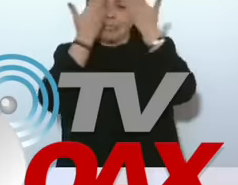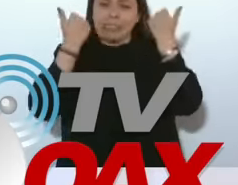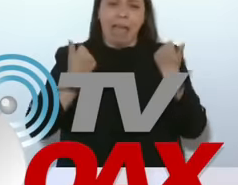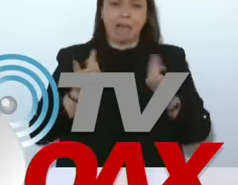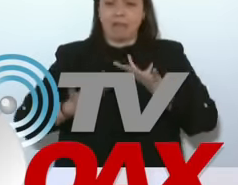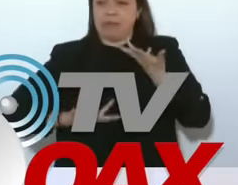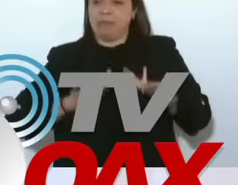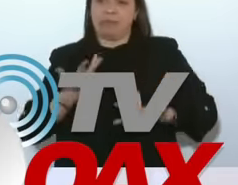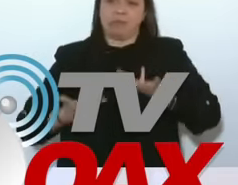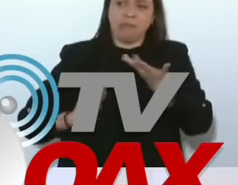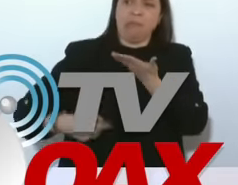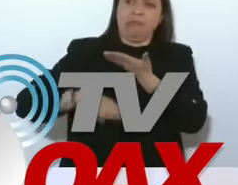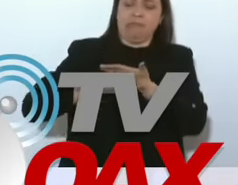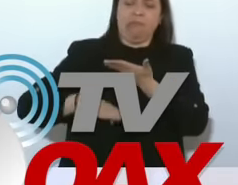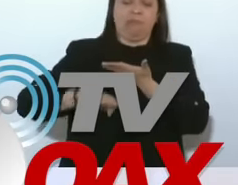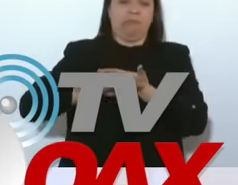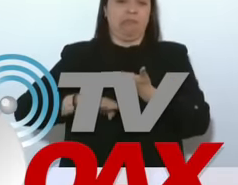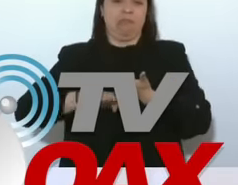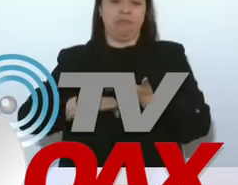¿Por qué